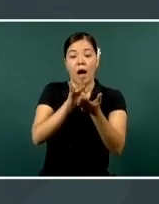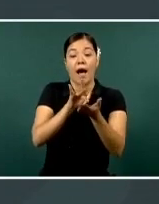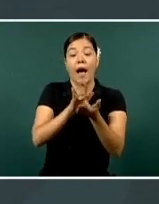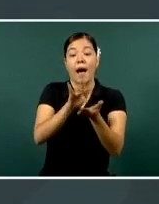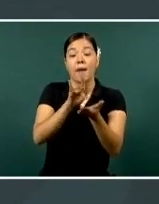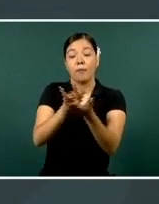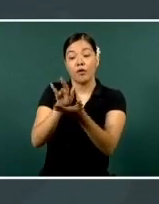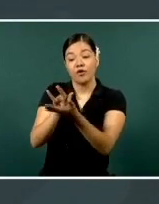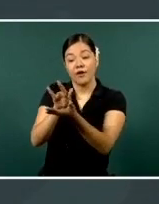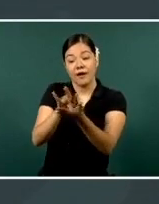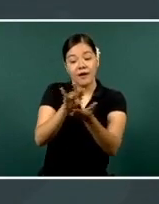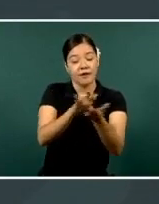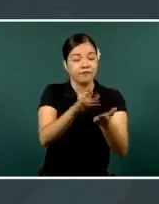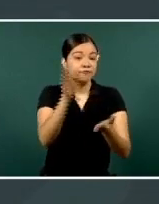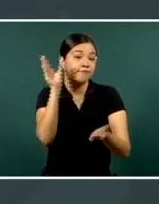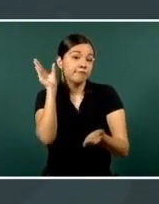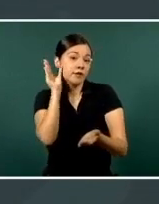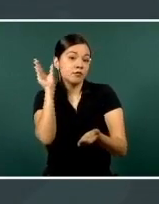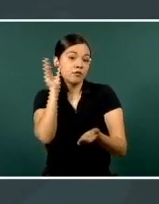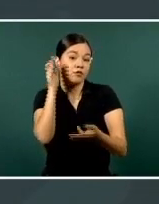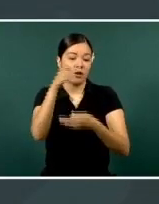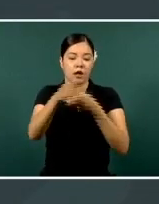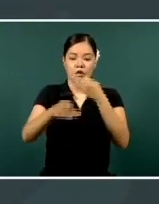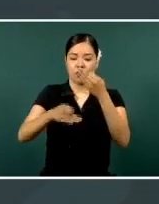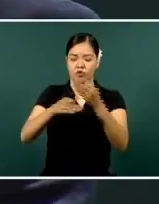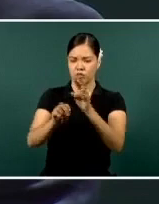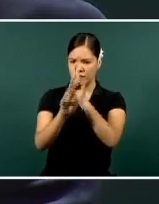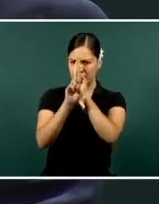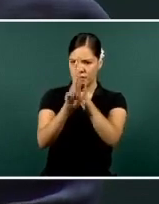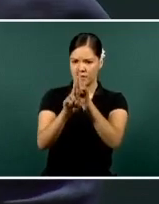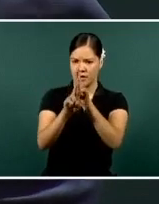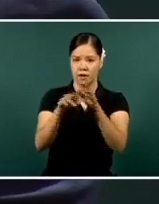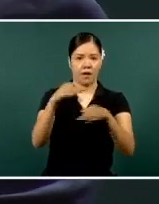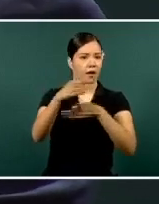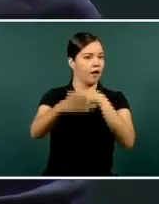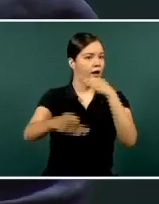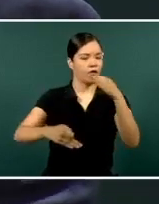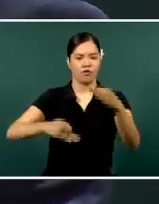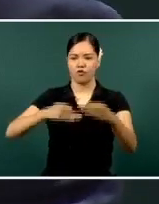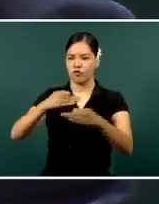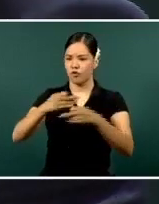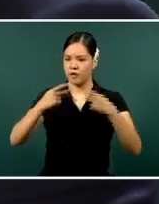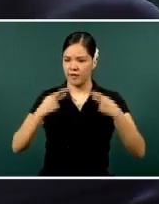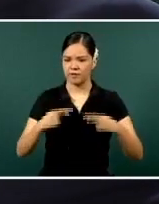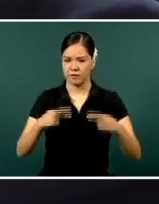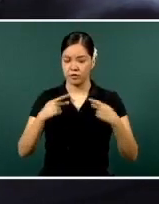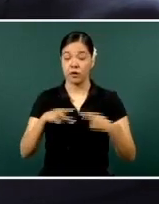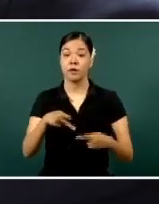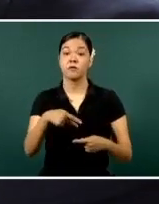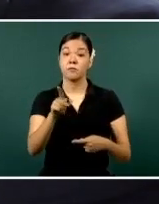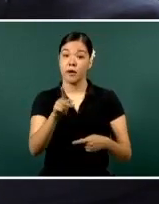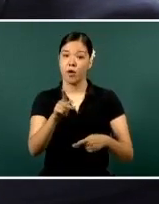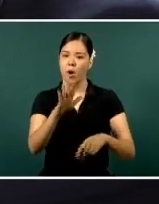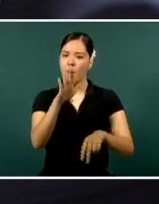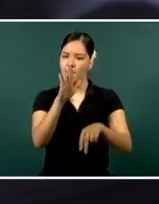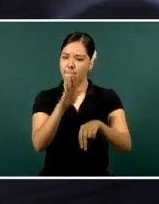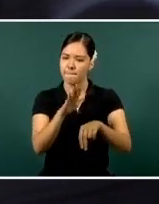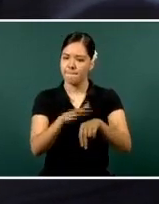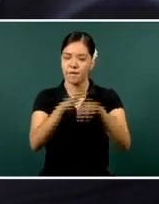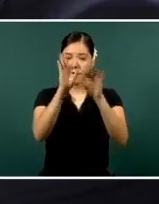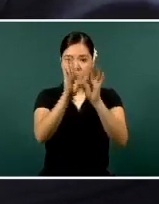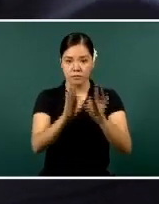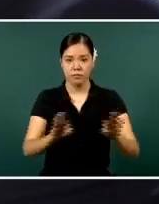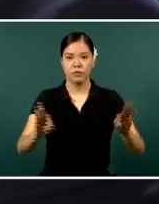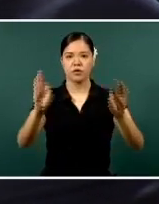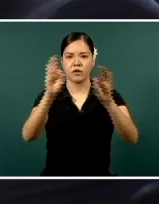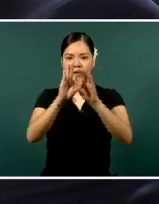atender a todos, escuchar a todos, respetar a todos, pero darle preferencia a los humildes,